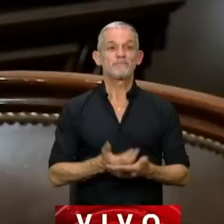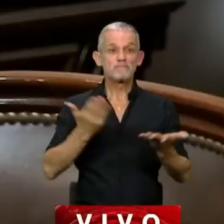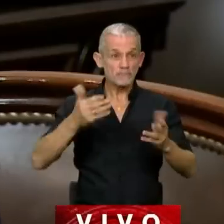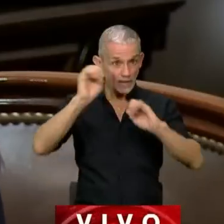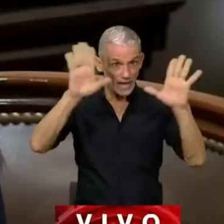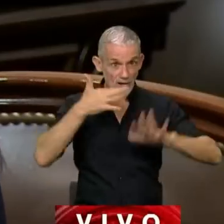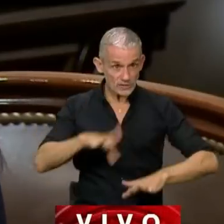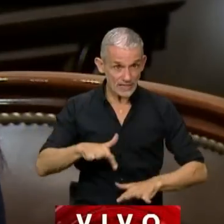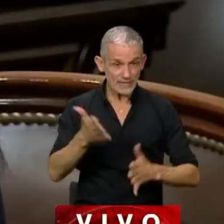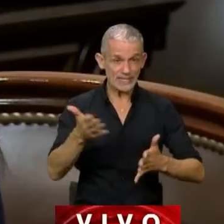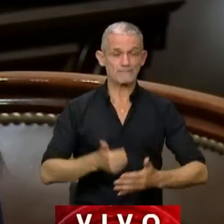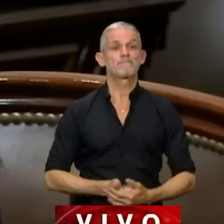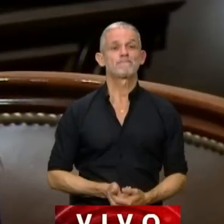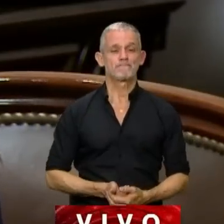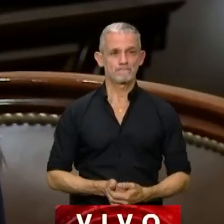Queda claro, presidente,